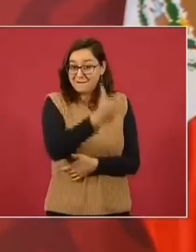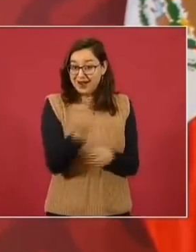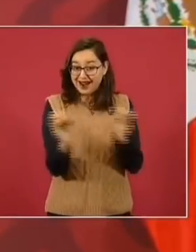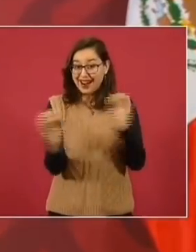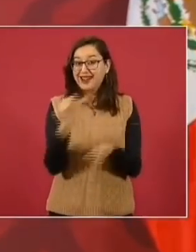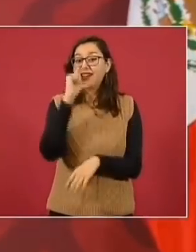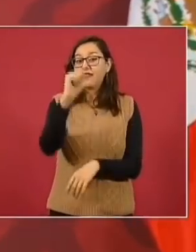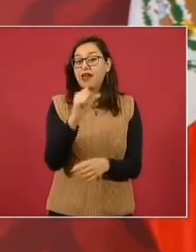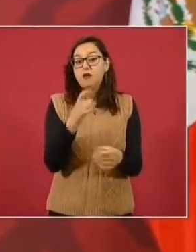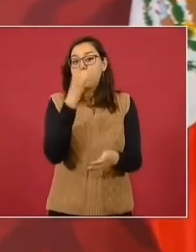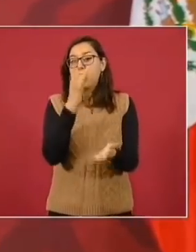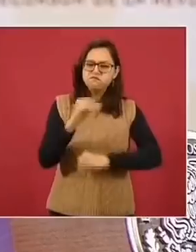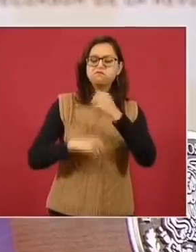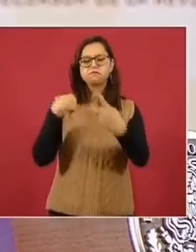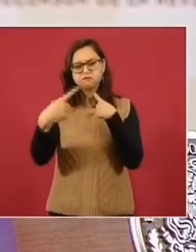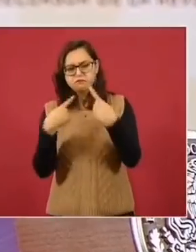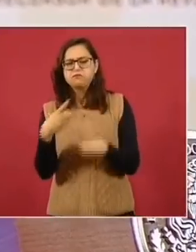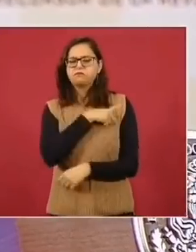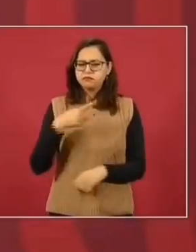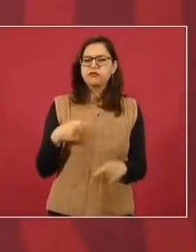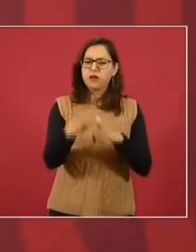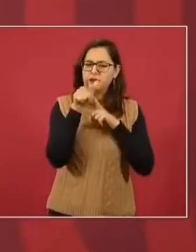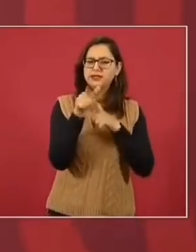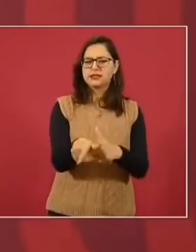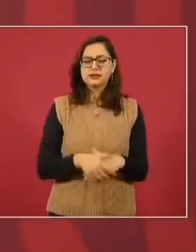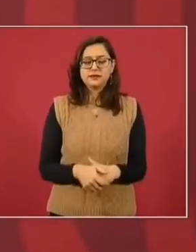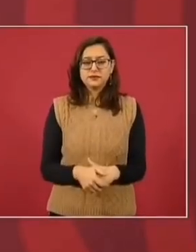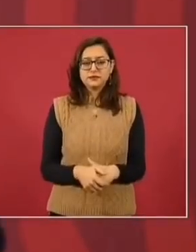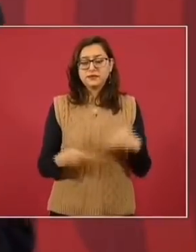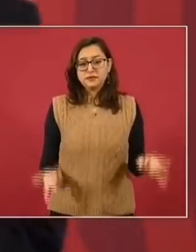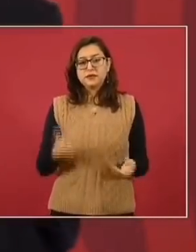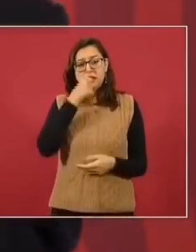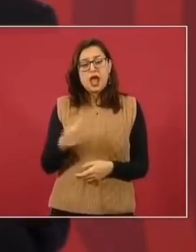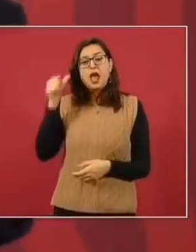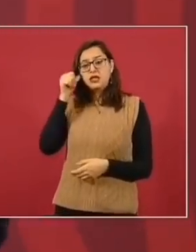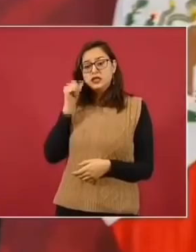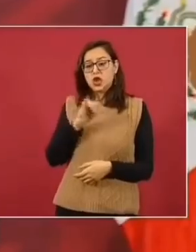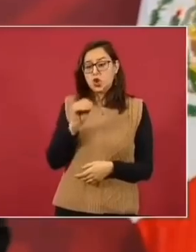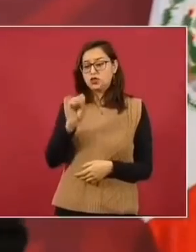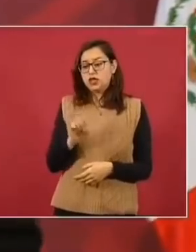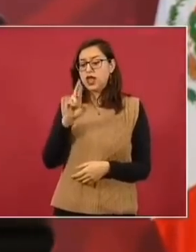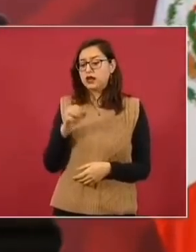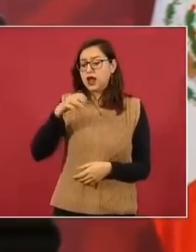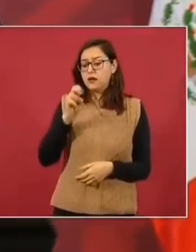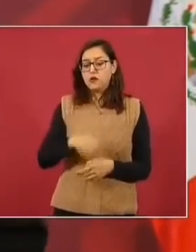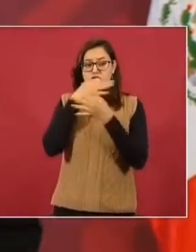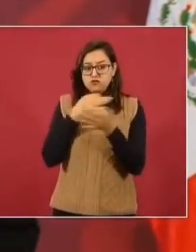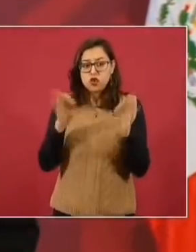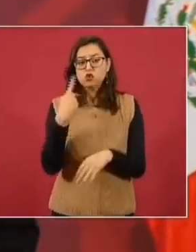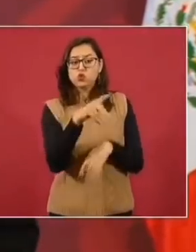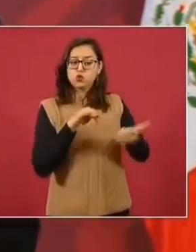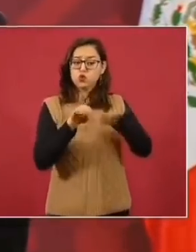registro de José Ramón López. Y lo que se dio a conocer ayer, o dio a conocer ayer José Ramón, de donde trabaja, en efecto,